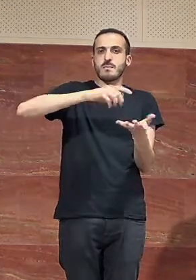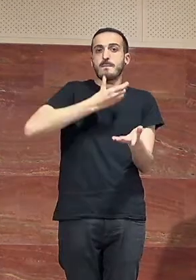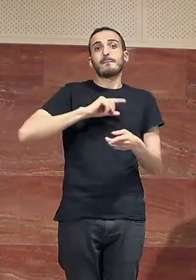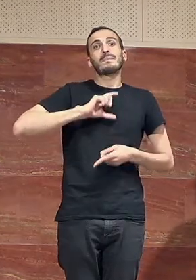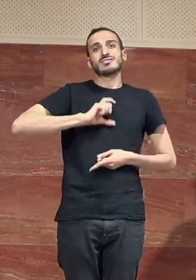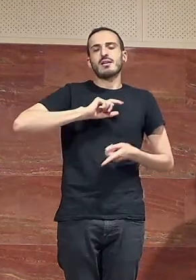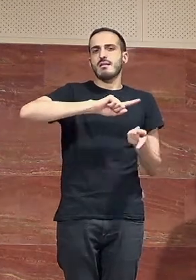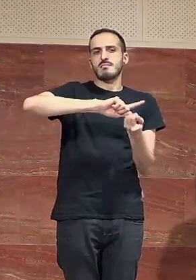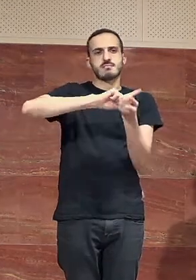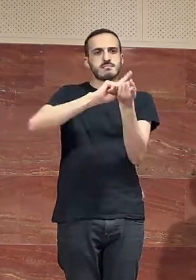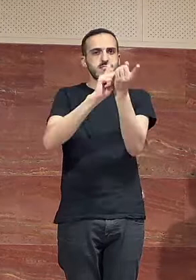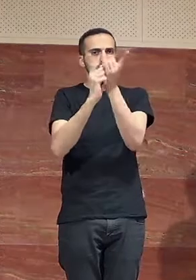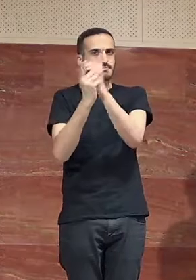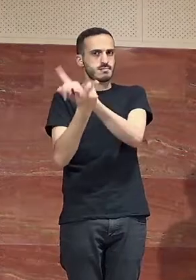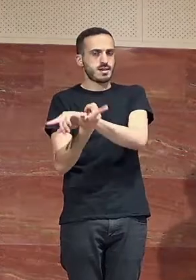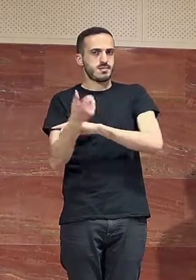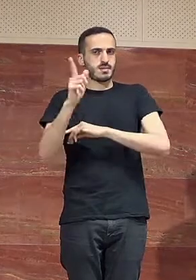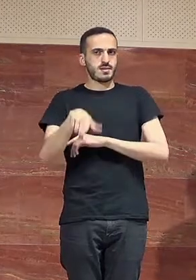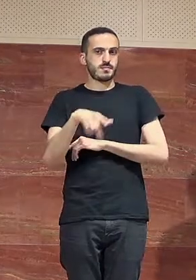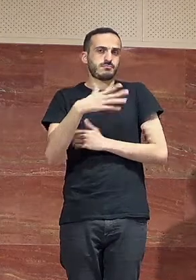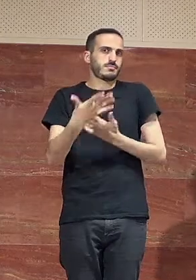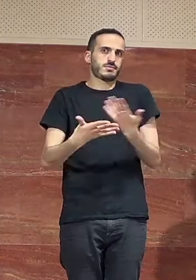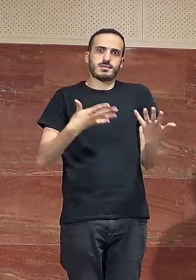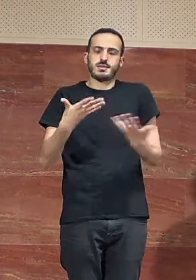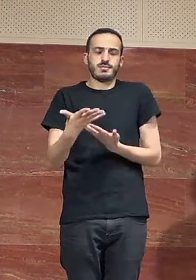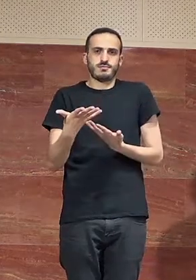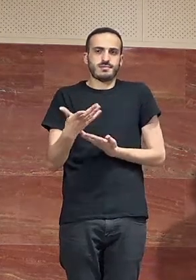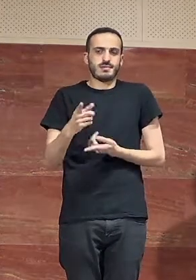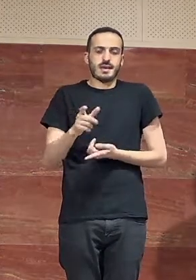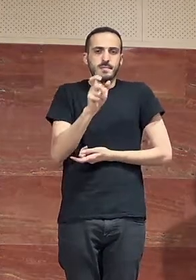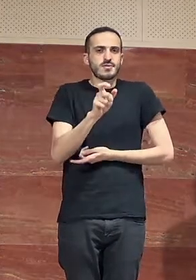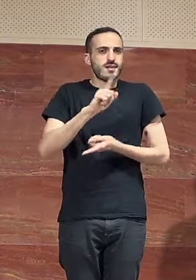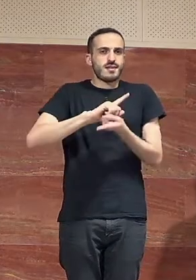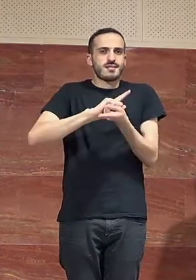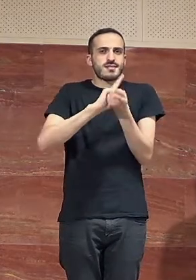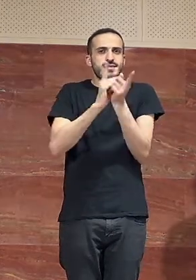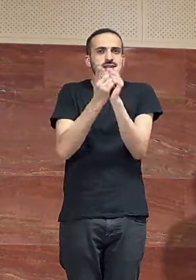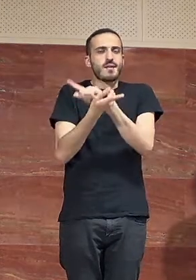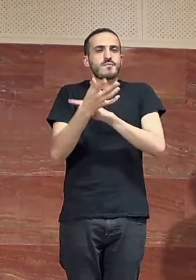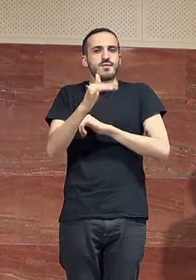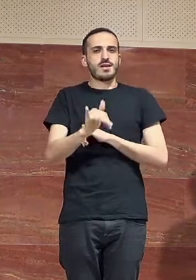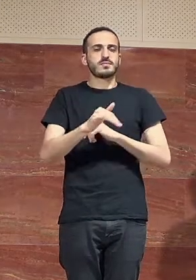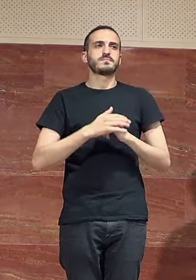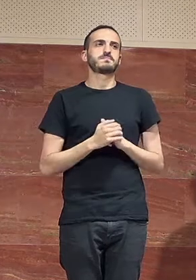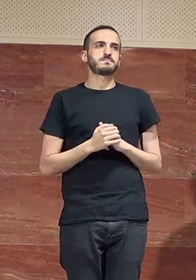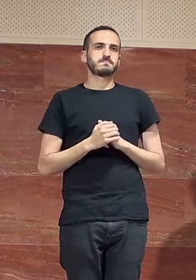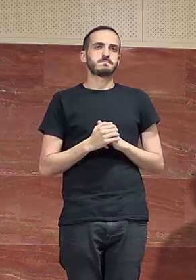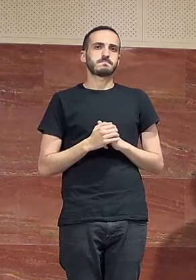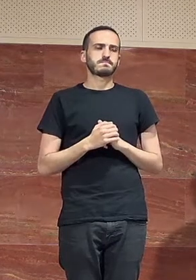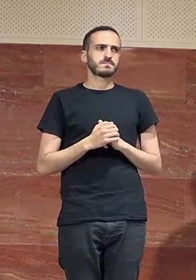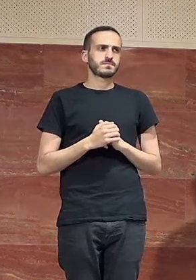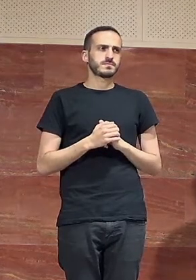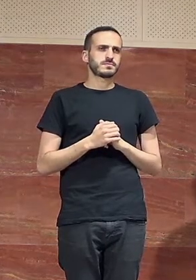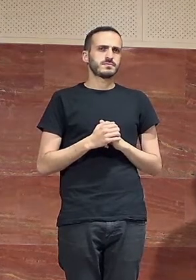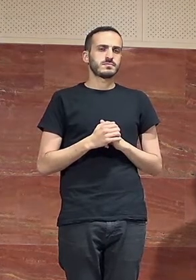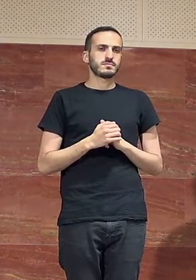la misma unidad de carbono que se monta en un coche o camina por la calle, ¿no? Esa es un poco la realidad. Mr. Jekyll y Mr.